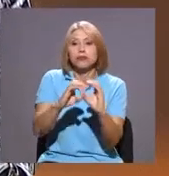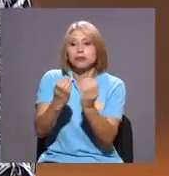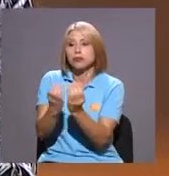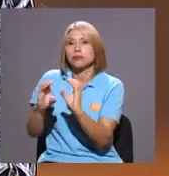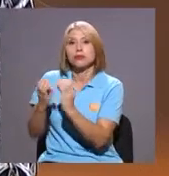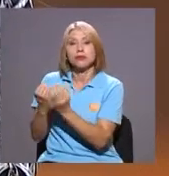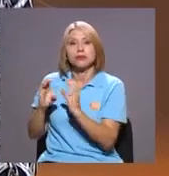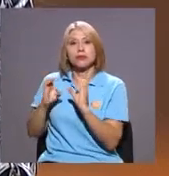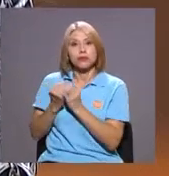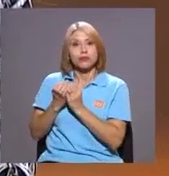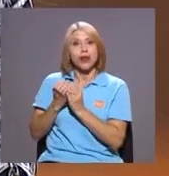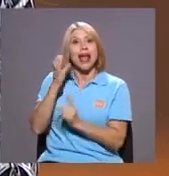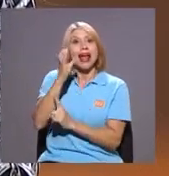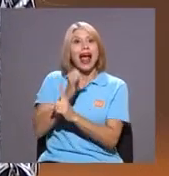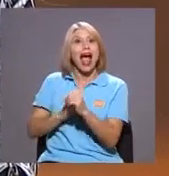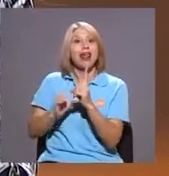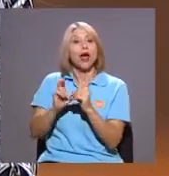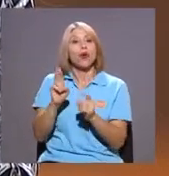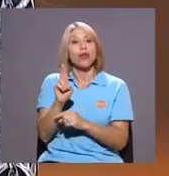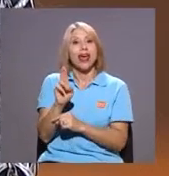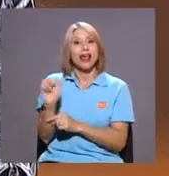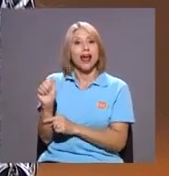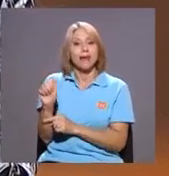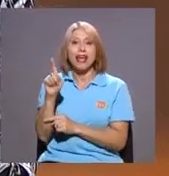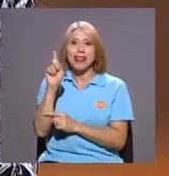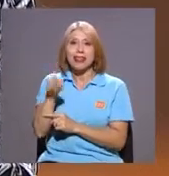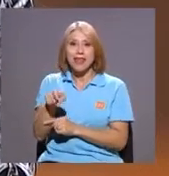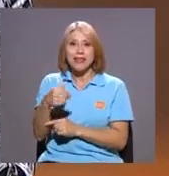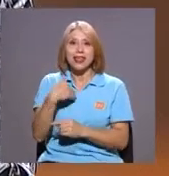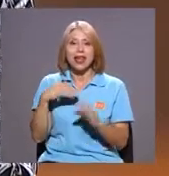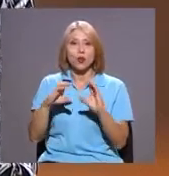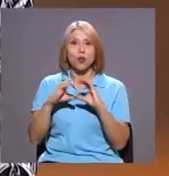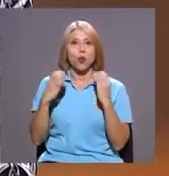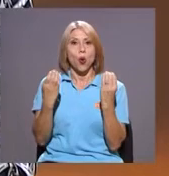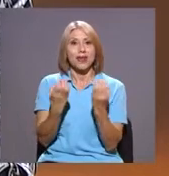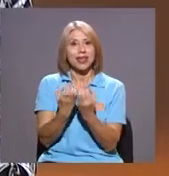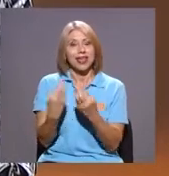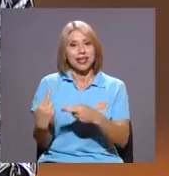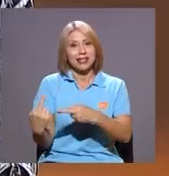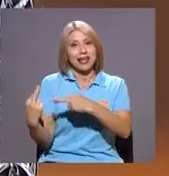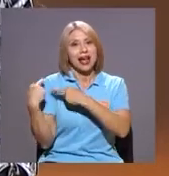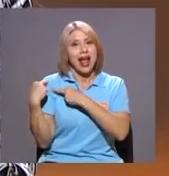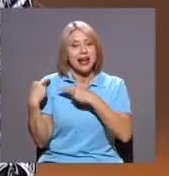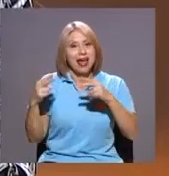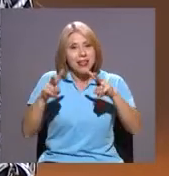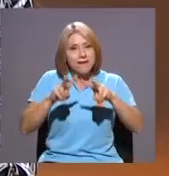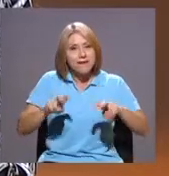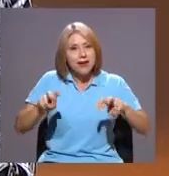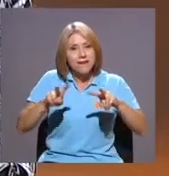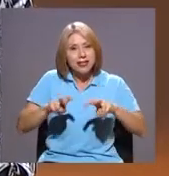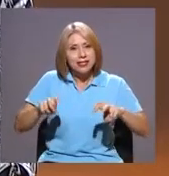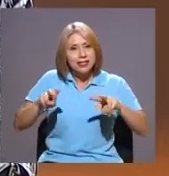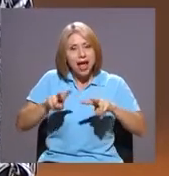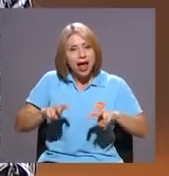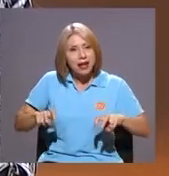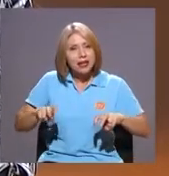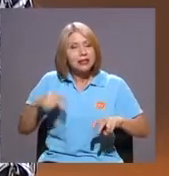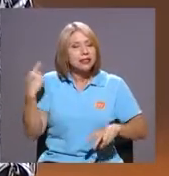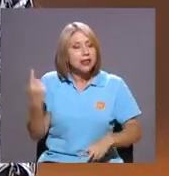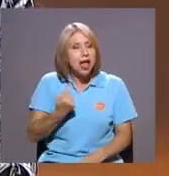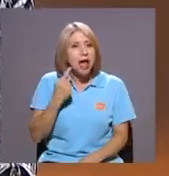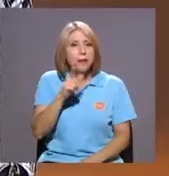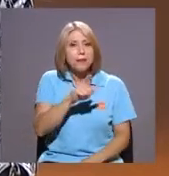académica debe tener un comité conformado que se encarga de revisar mes a mes